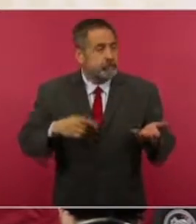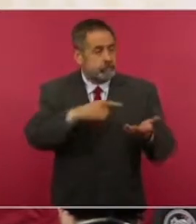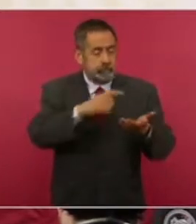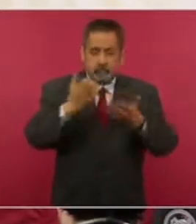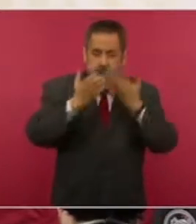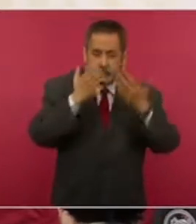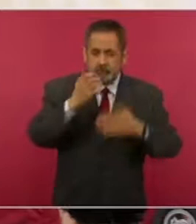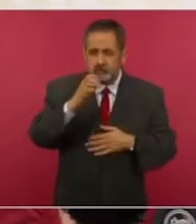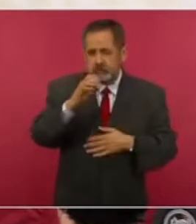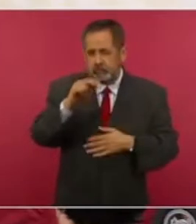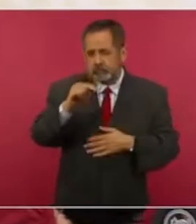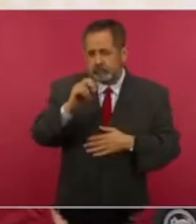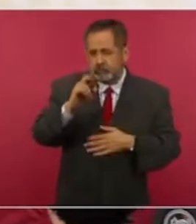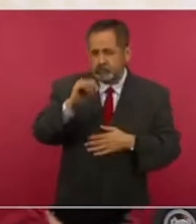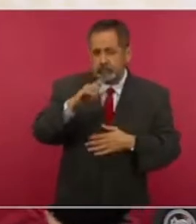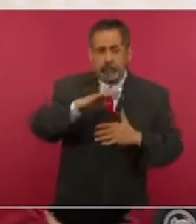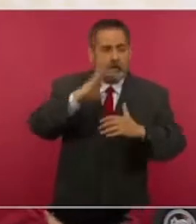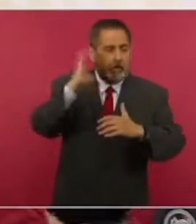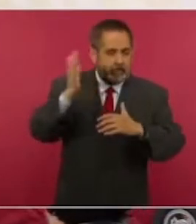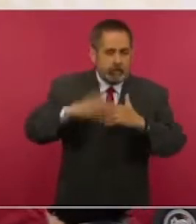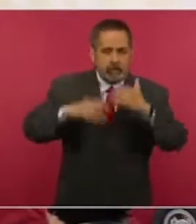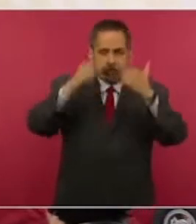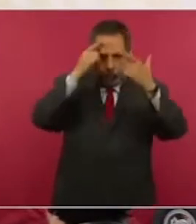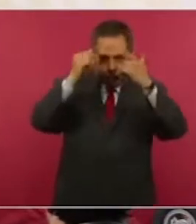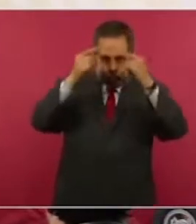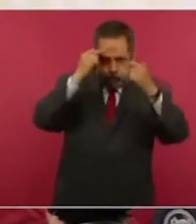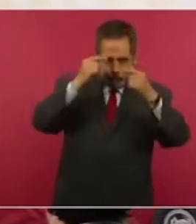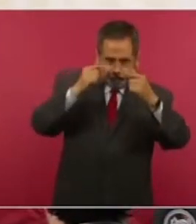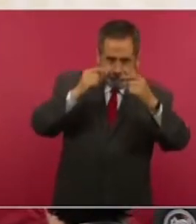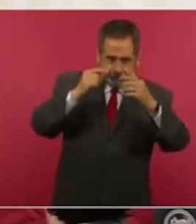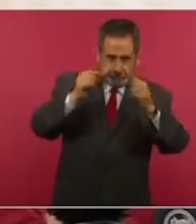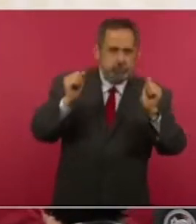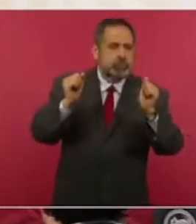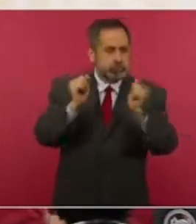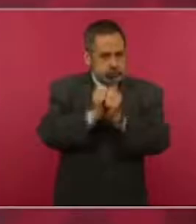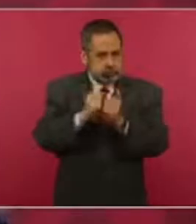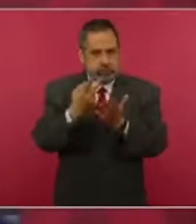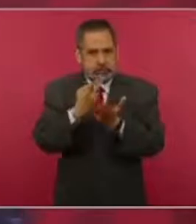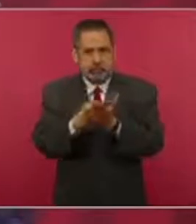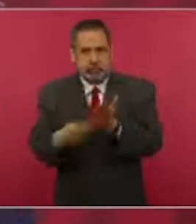normal salga con su base.